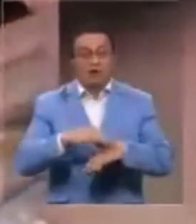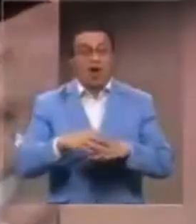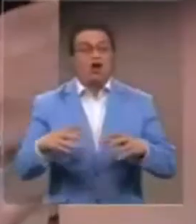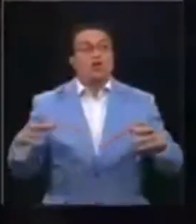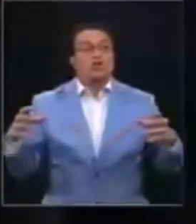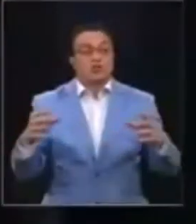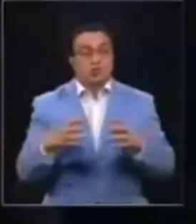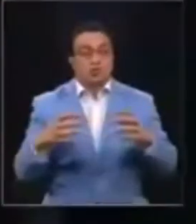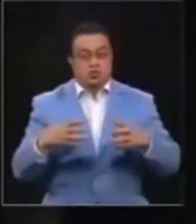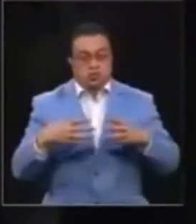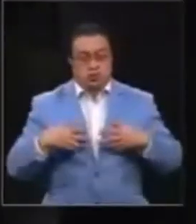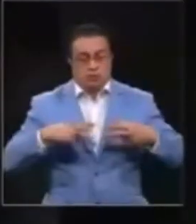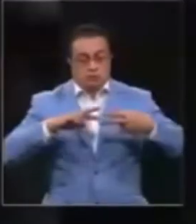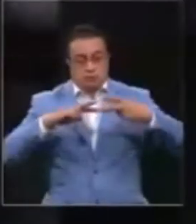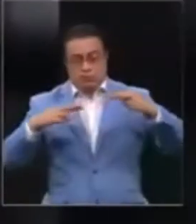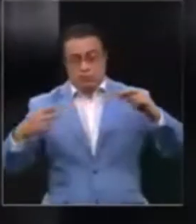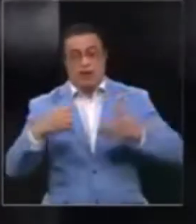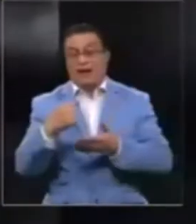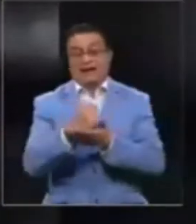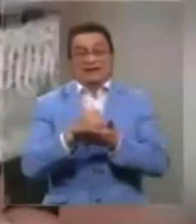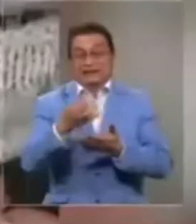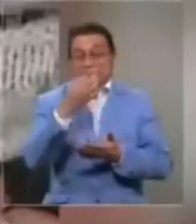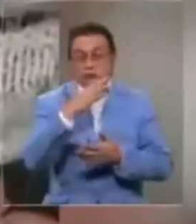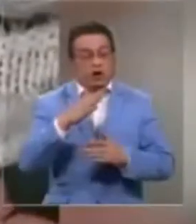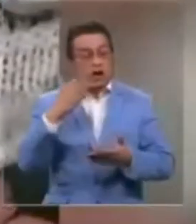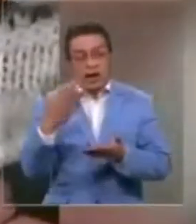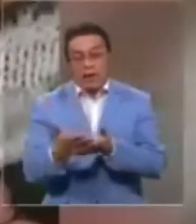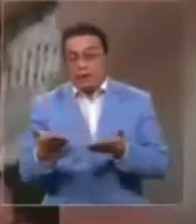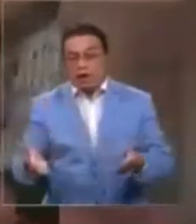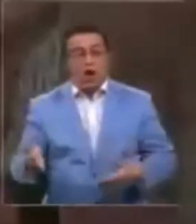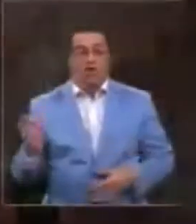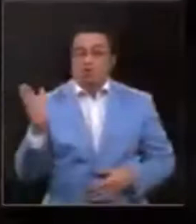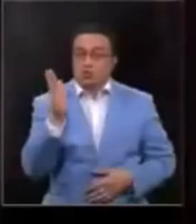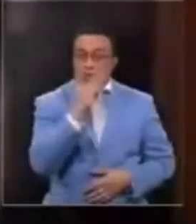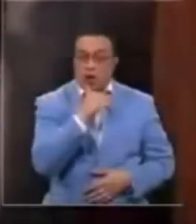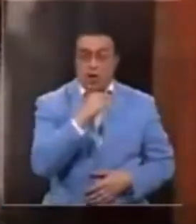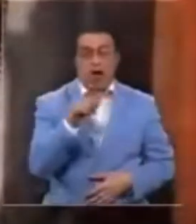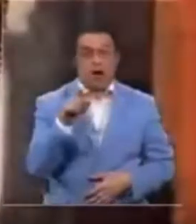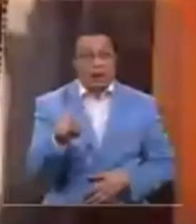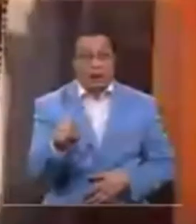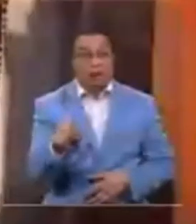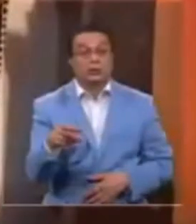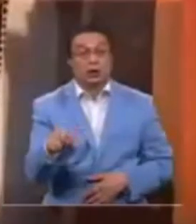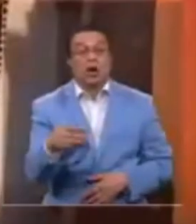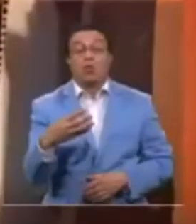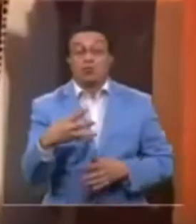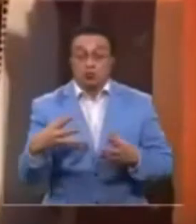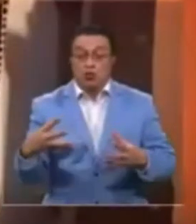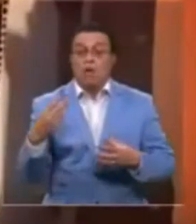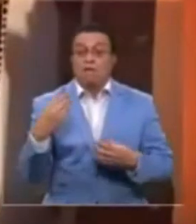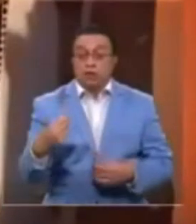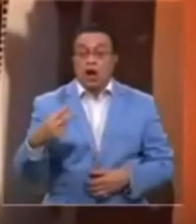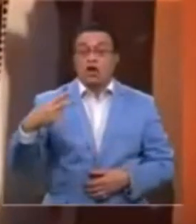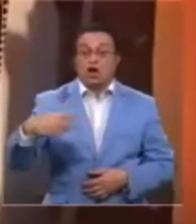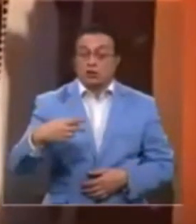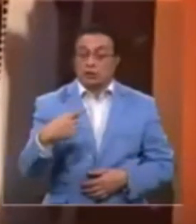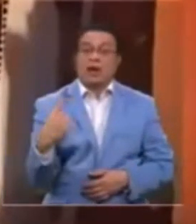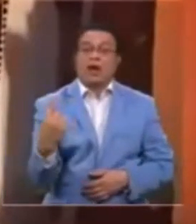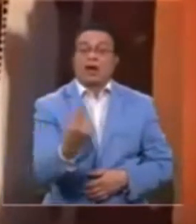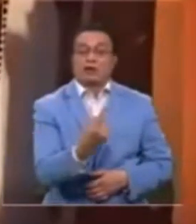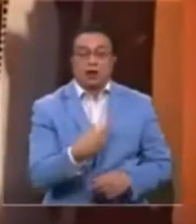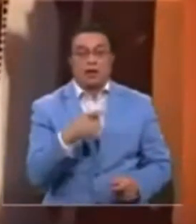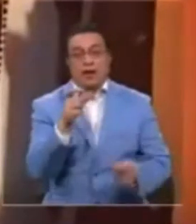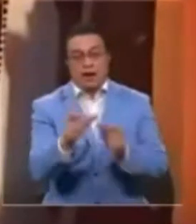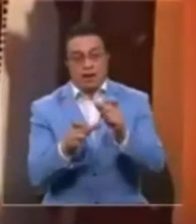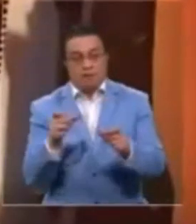devastadora, neurodegenerativa, que no tiene cura ni tratamiento efectivo hasta el día de hoy. Por lo tanto, esta es una noticia esperanzadora para las